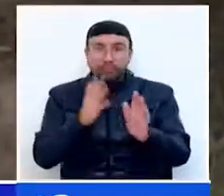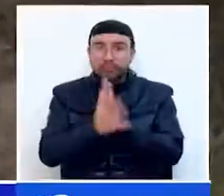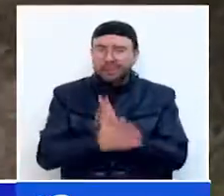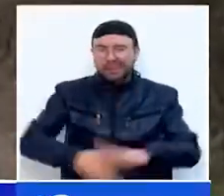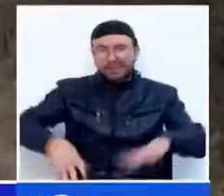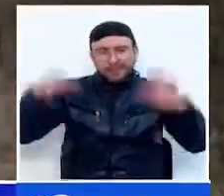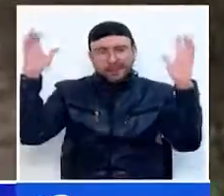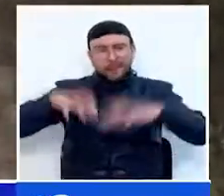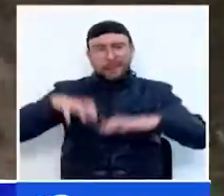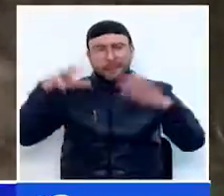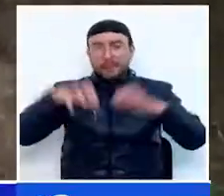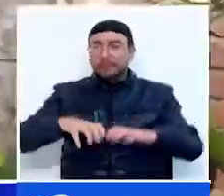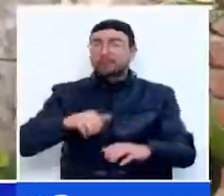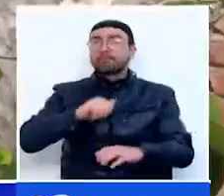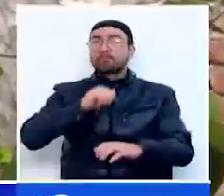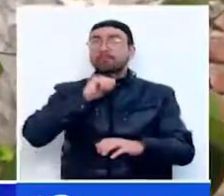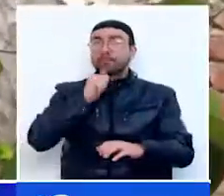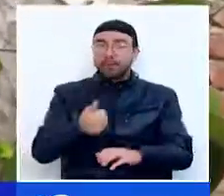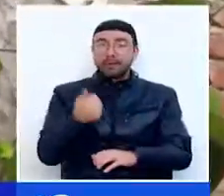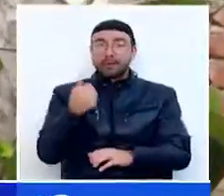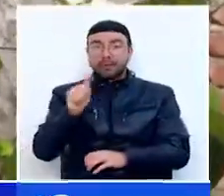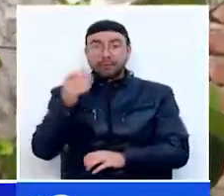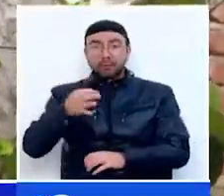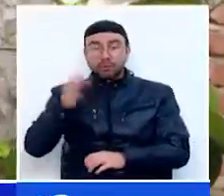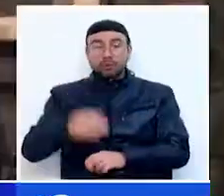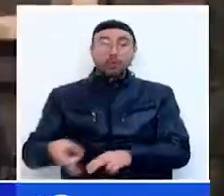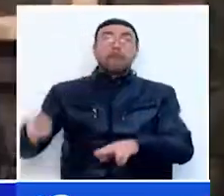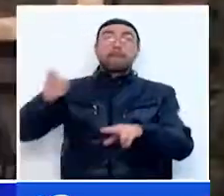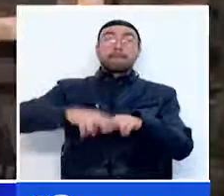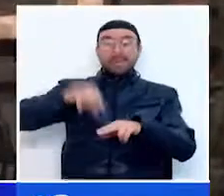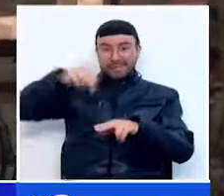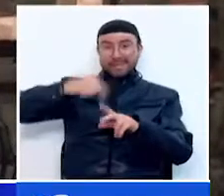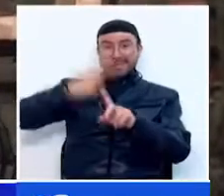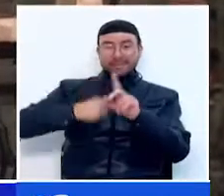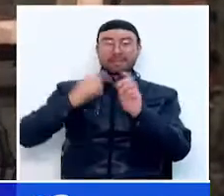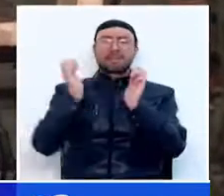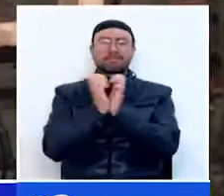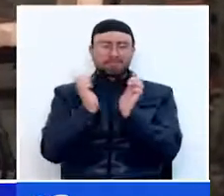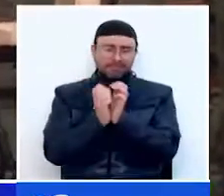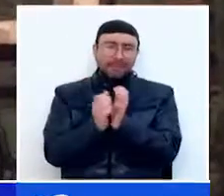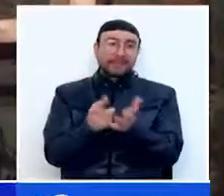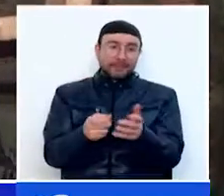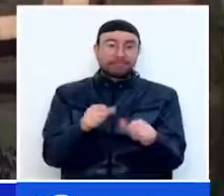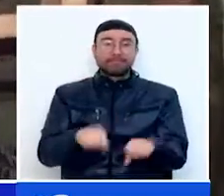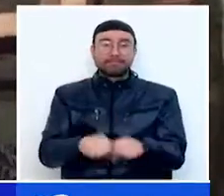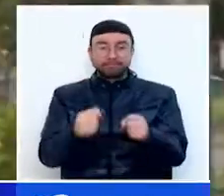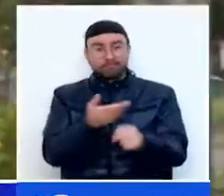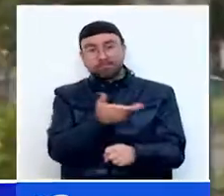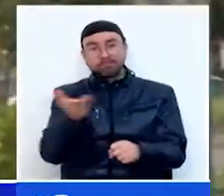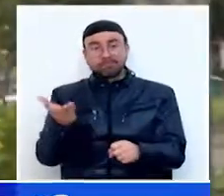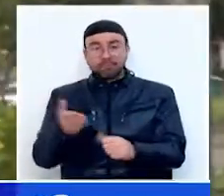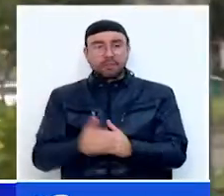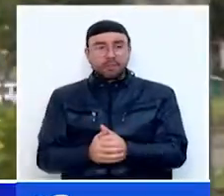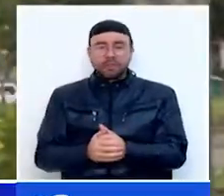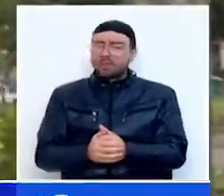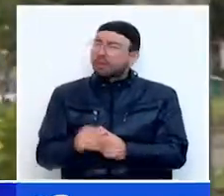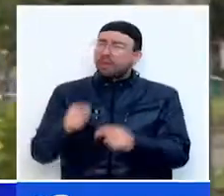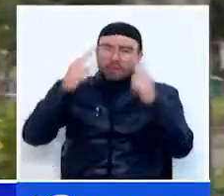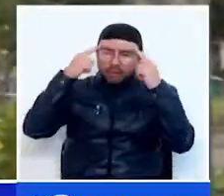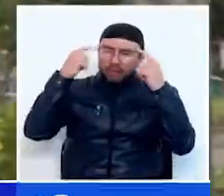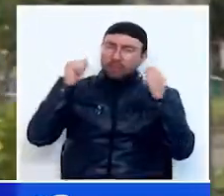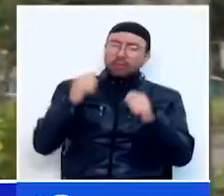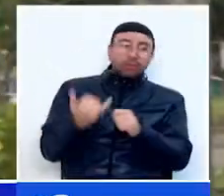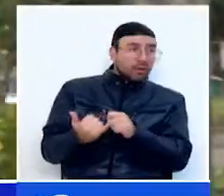lluvias podrían incrementarse en un 10% durante este mes de mayo, provocando otro tipo de emergencias. Preocupa sí la